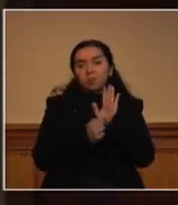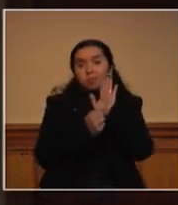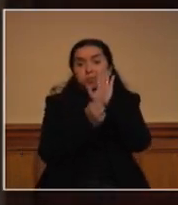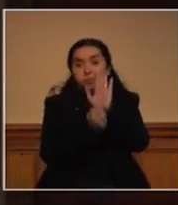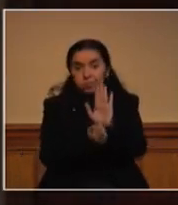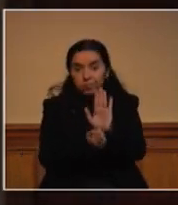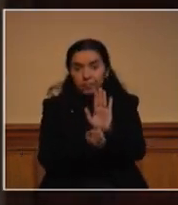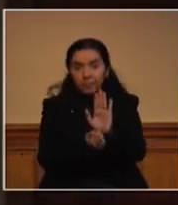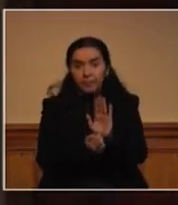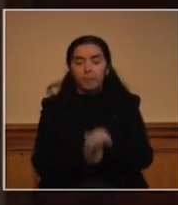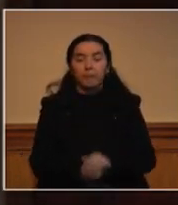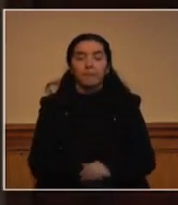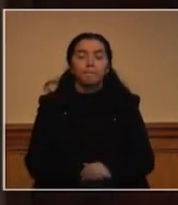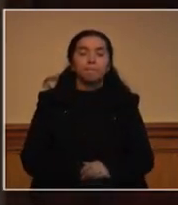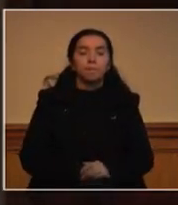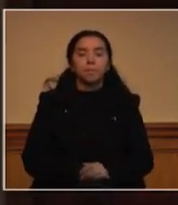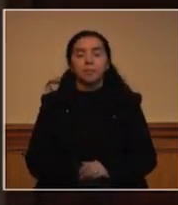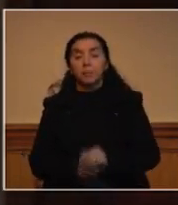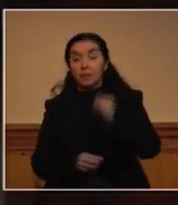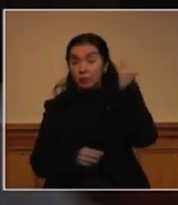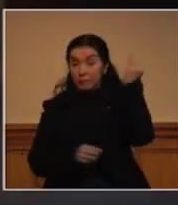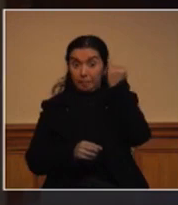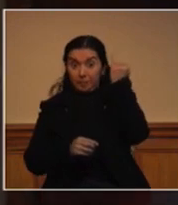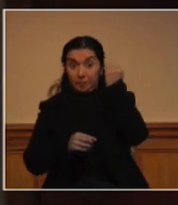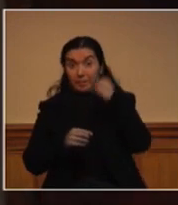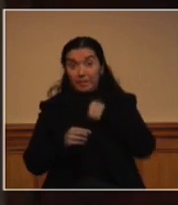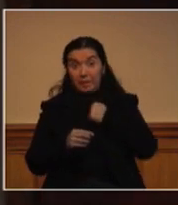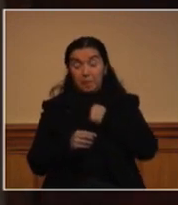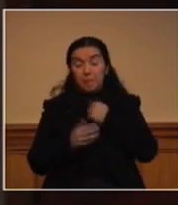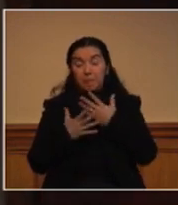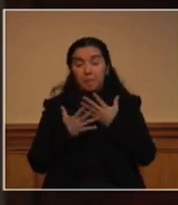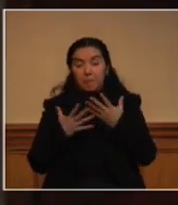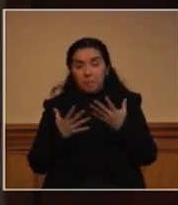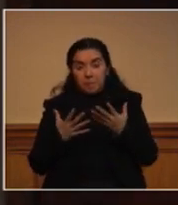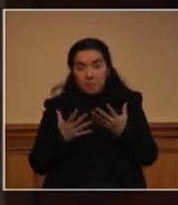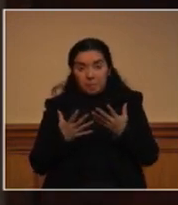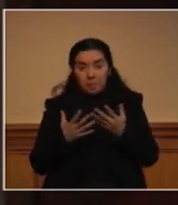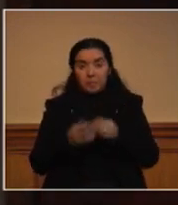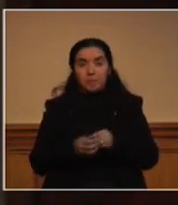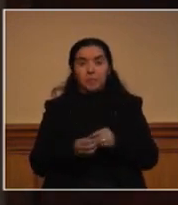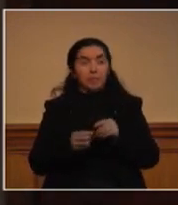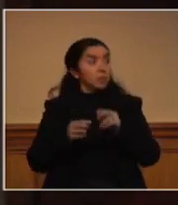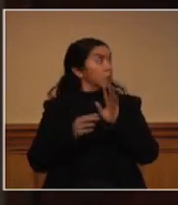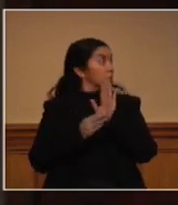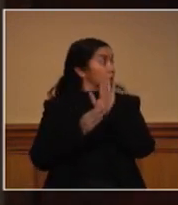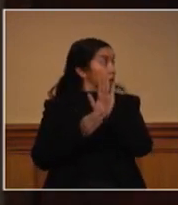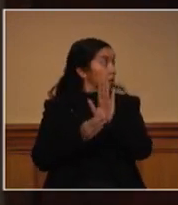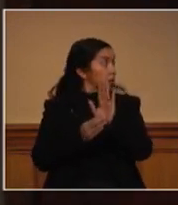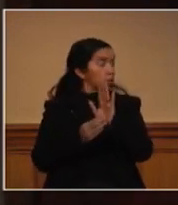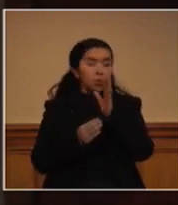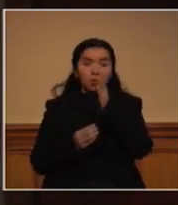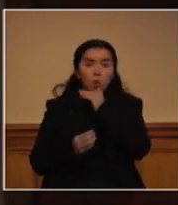un marco internacional. Para mí tengo que reconocer, no tenemos la presentación.